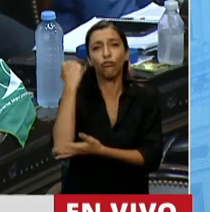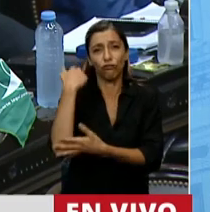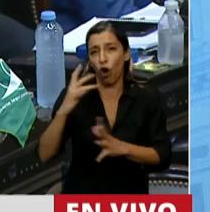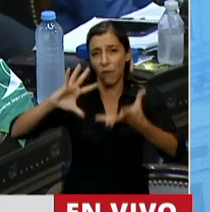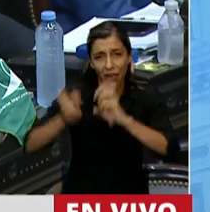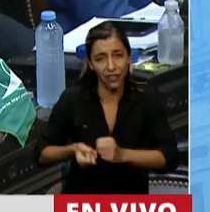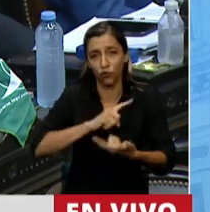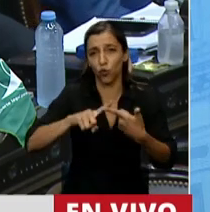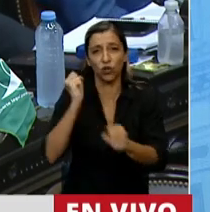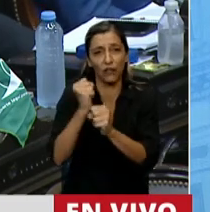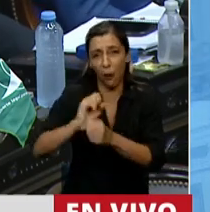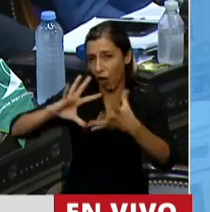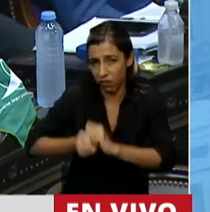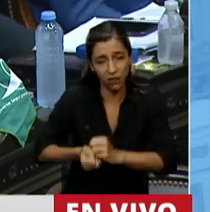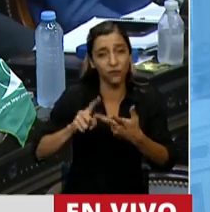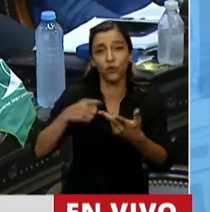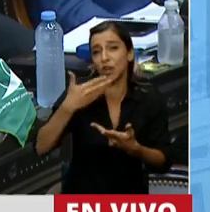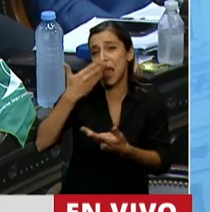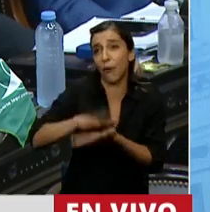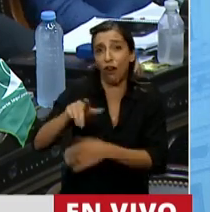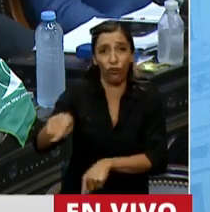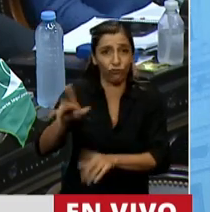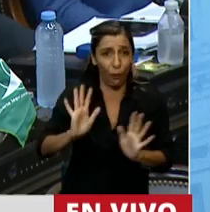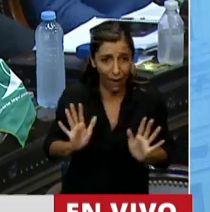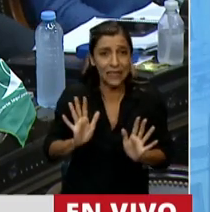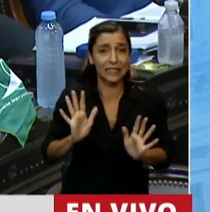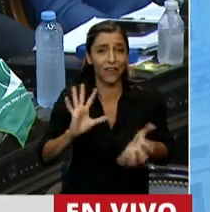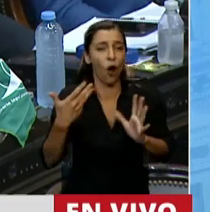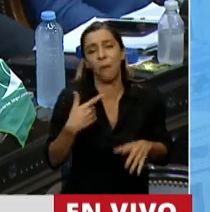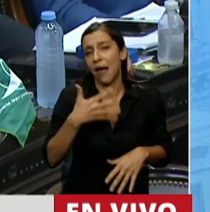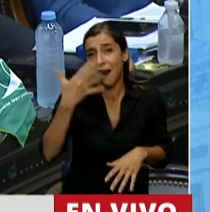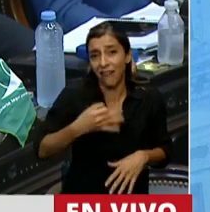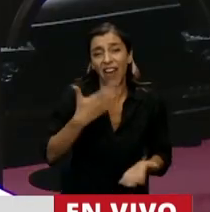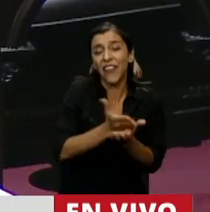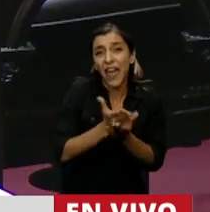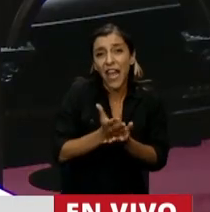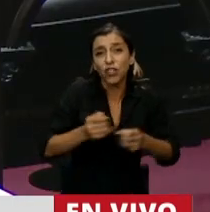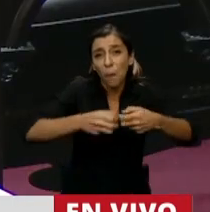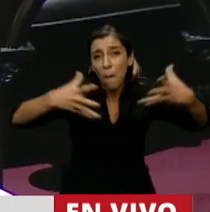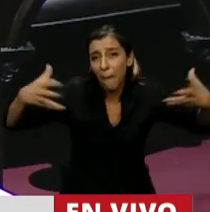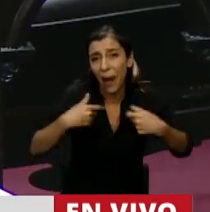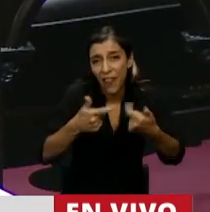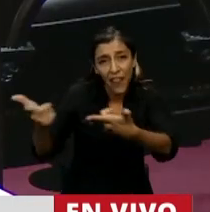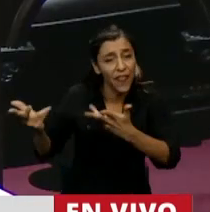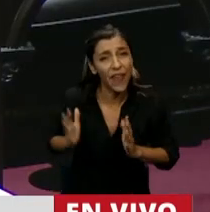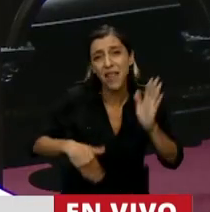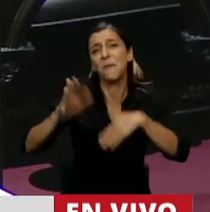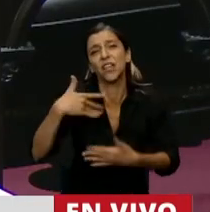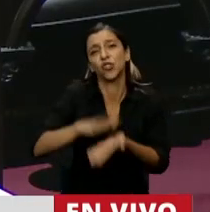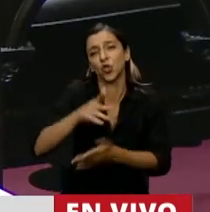destruyó el trabajo, estén hablando de eso hoy. Y la verdad que creo que siempre es la oportunidad para ampliar derechos y sobre todo para ampliar los derechos de las mujeres que hemos